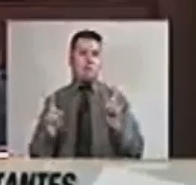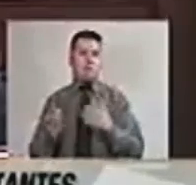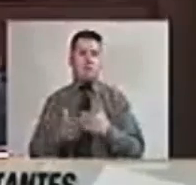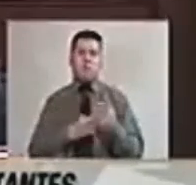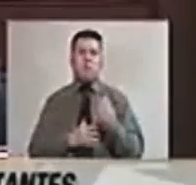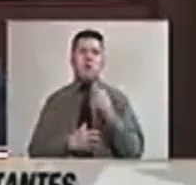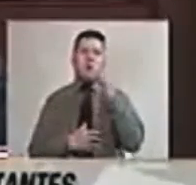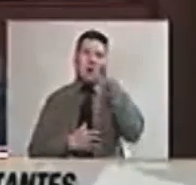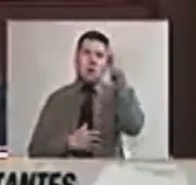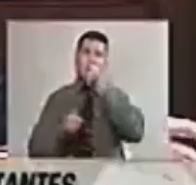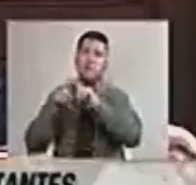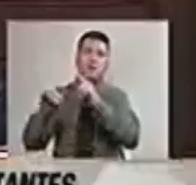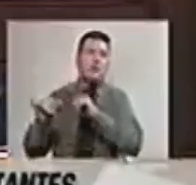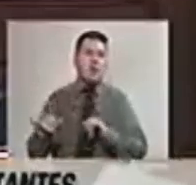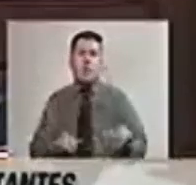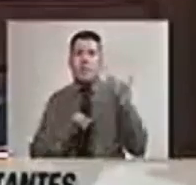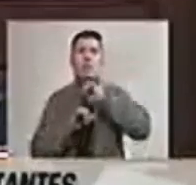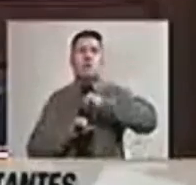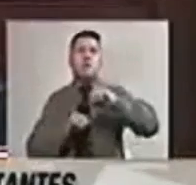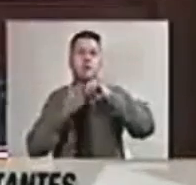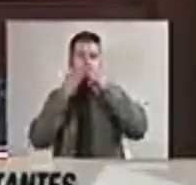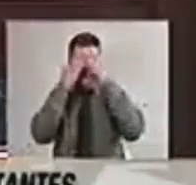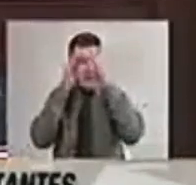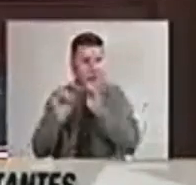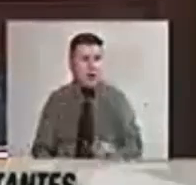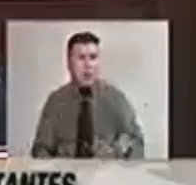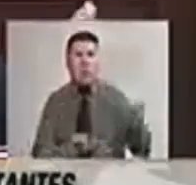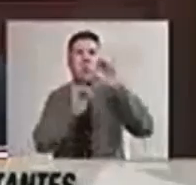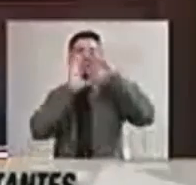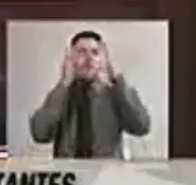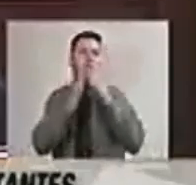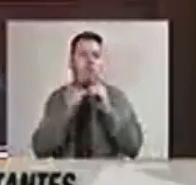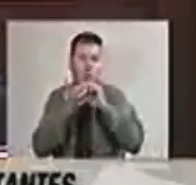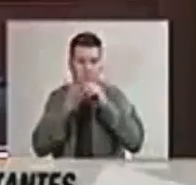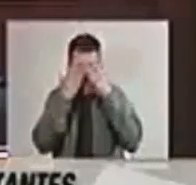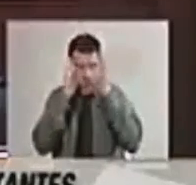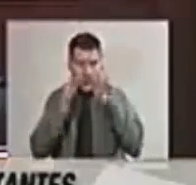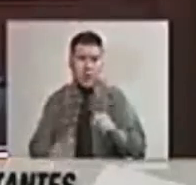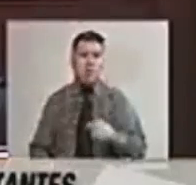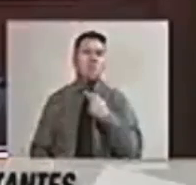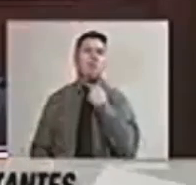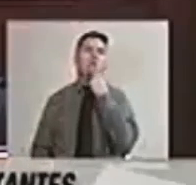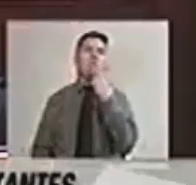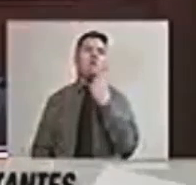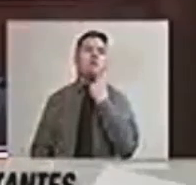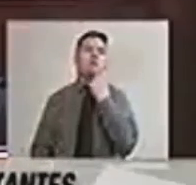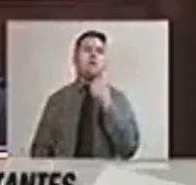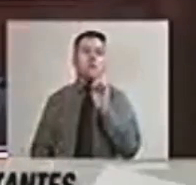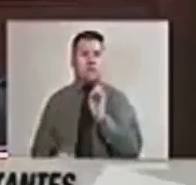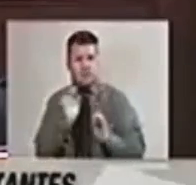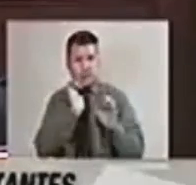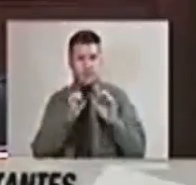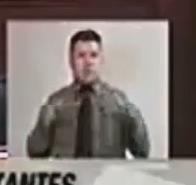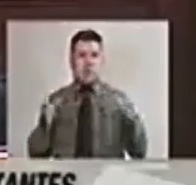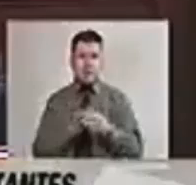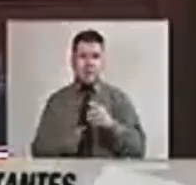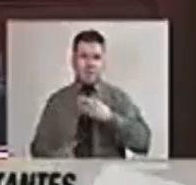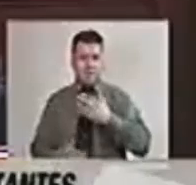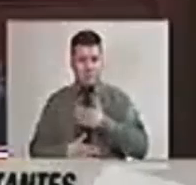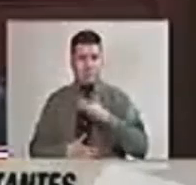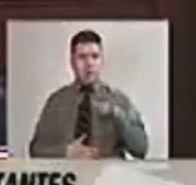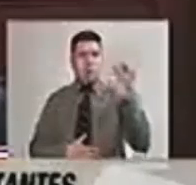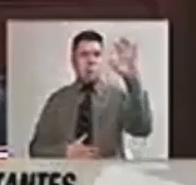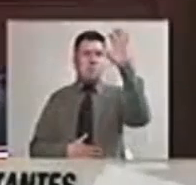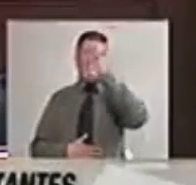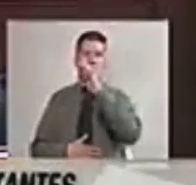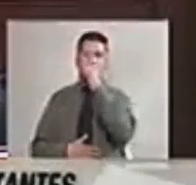no hay ideologías, y todos los demócratas de este continente estamos obligados a alzar nuestra voz para defender lo que nuestros países